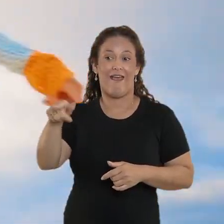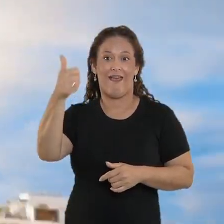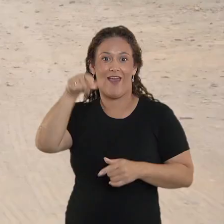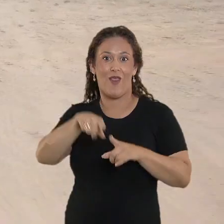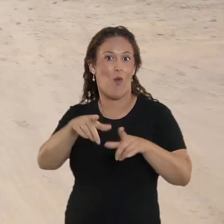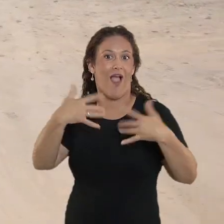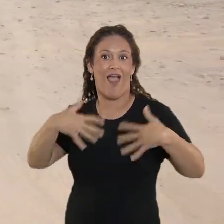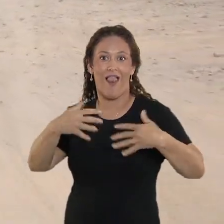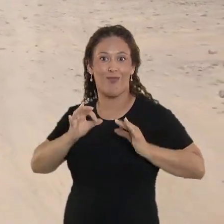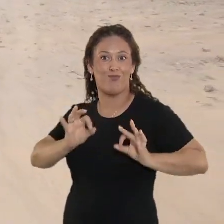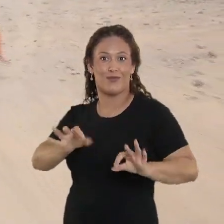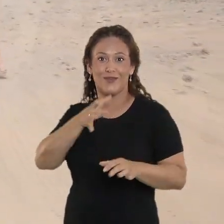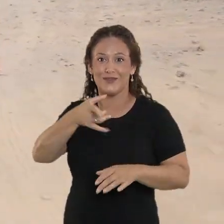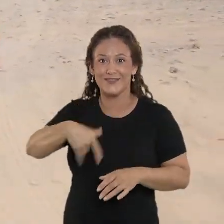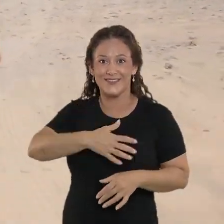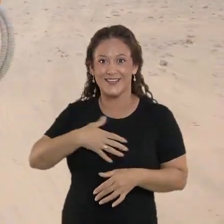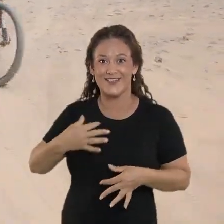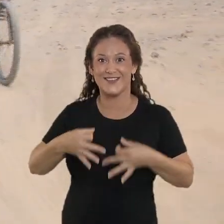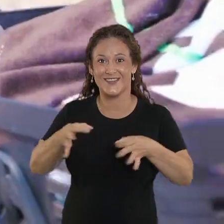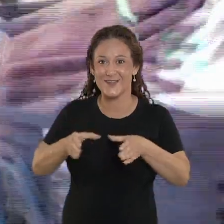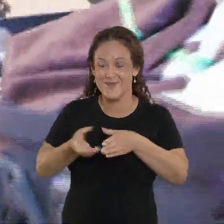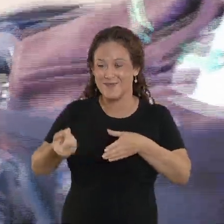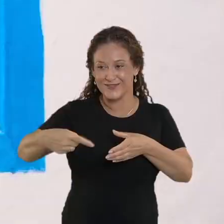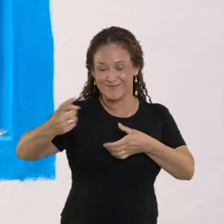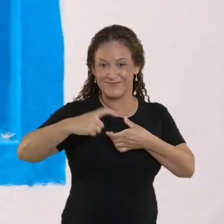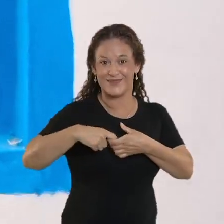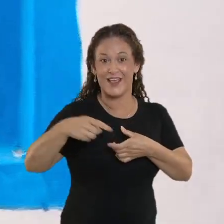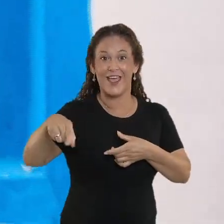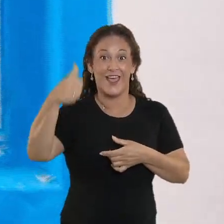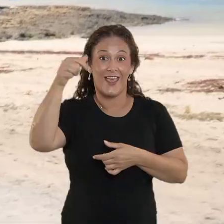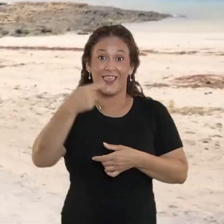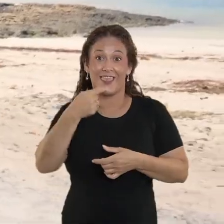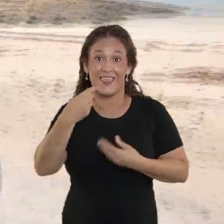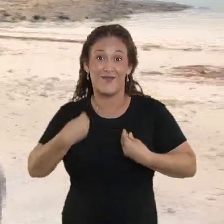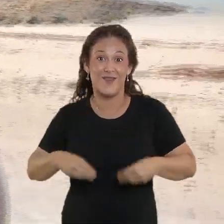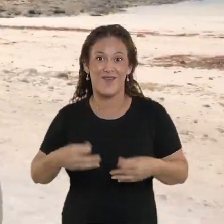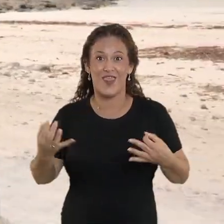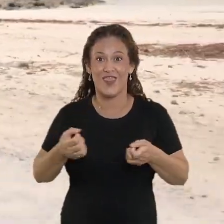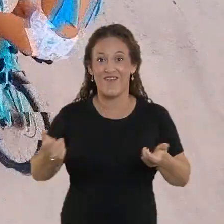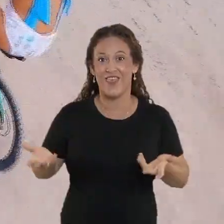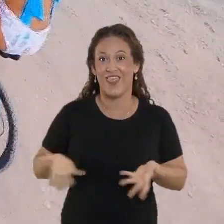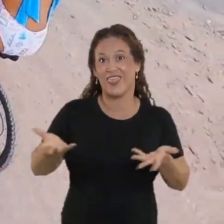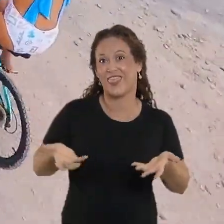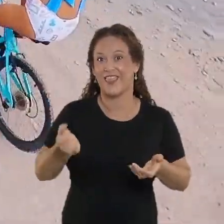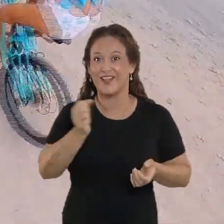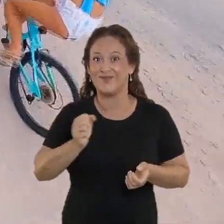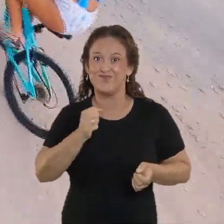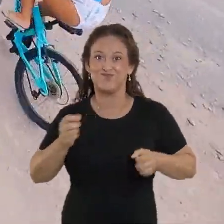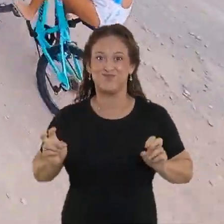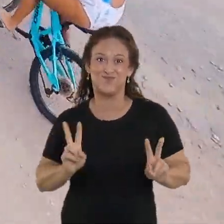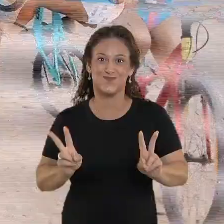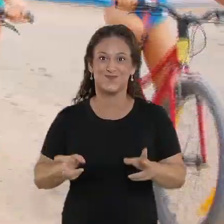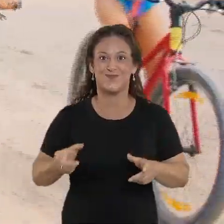Es la alegría personificada, así que lo queremos siempre en nuestro equipo. Como diría él, a darle love a ese